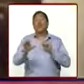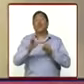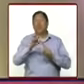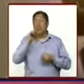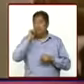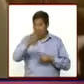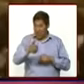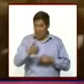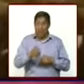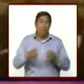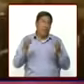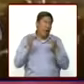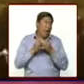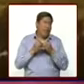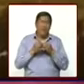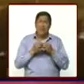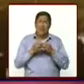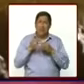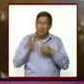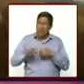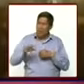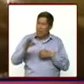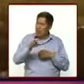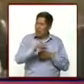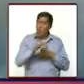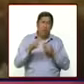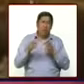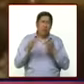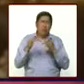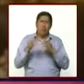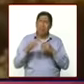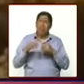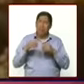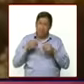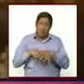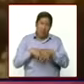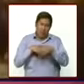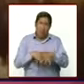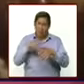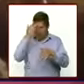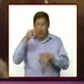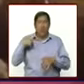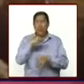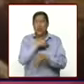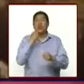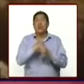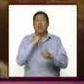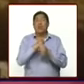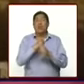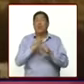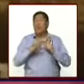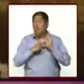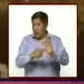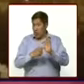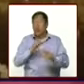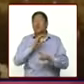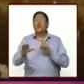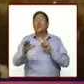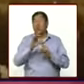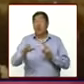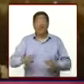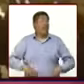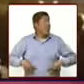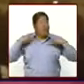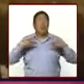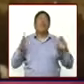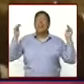Mañana tenemos mucho trabajo, estaremos en distintos puntos de las entradas, porque nosotros trabajamos por ello, mostrando nuestra cultura, y que viva